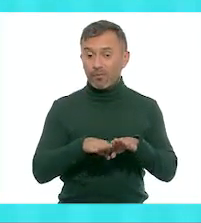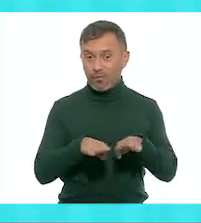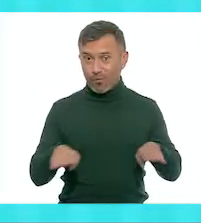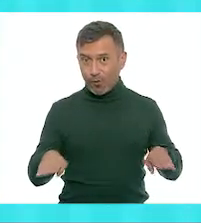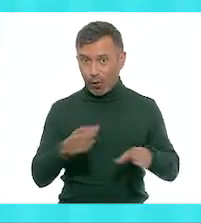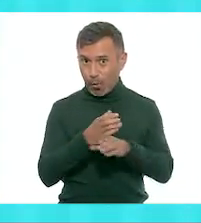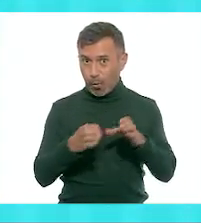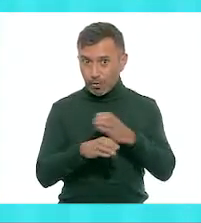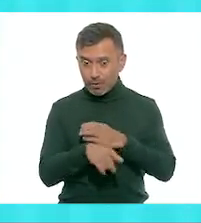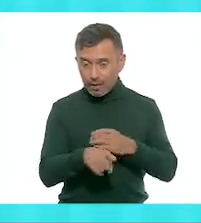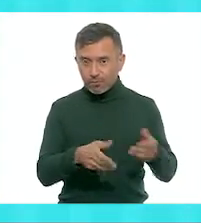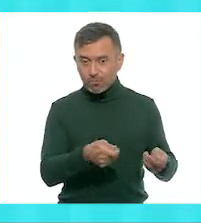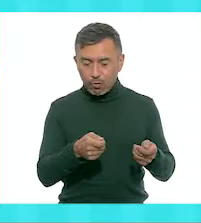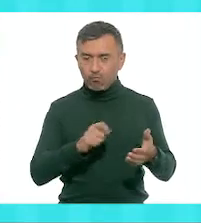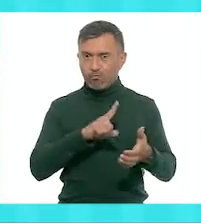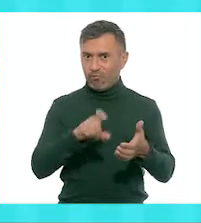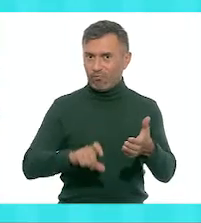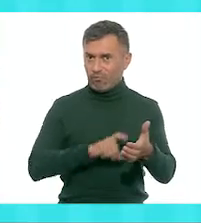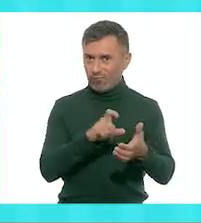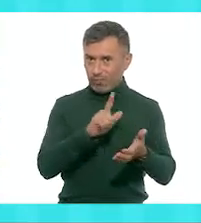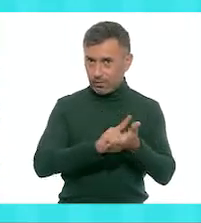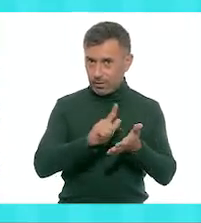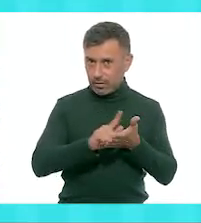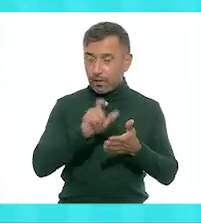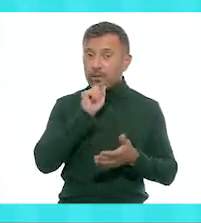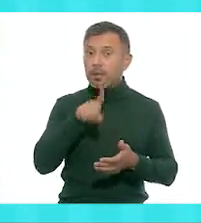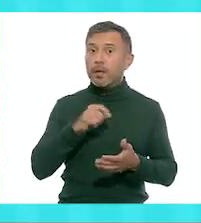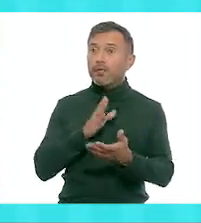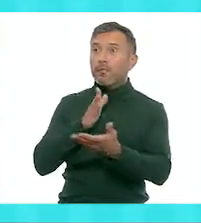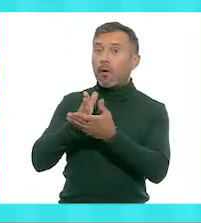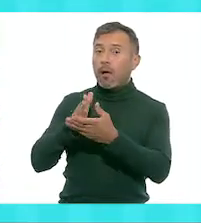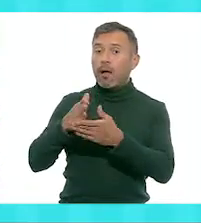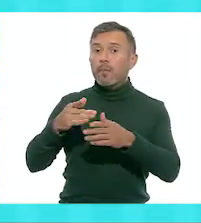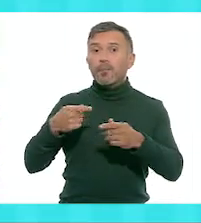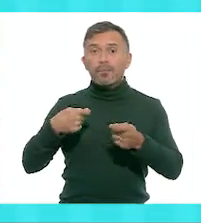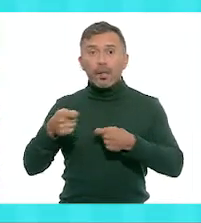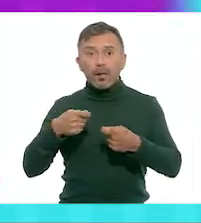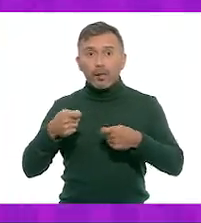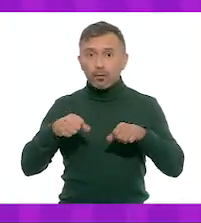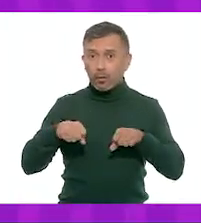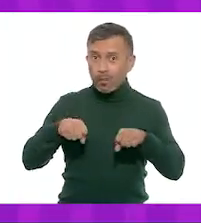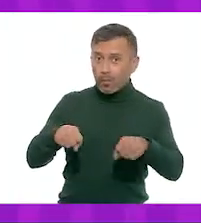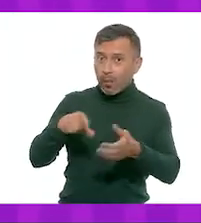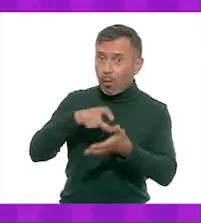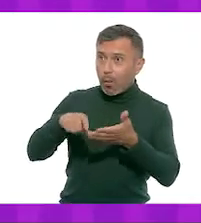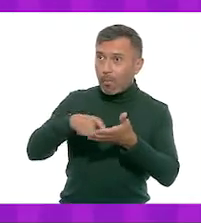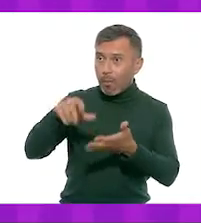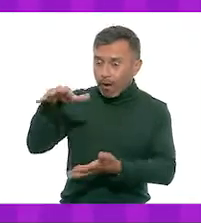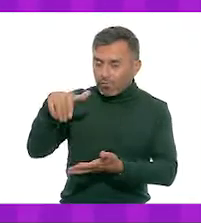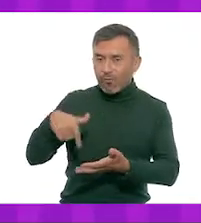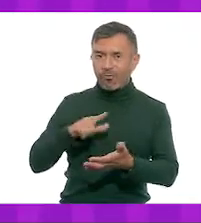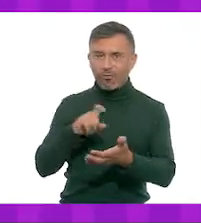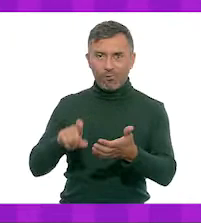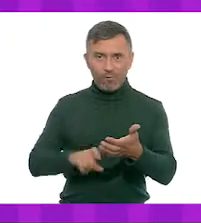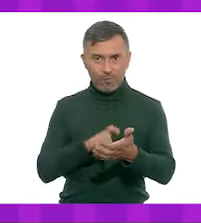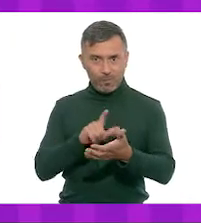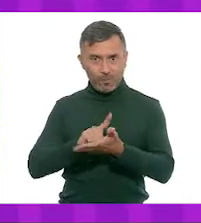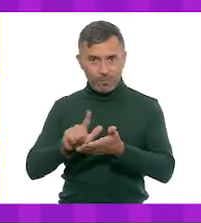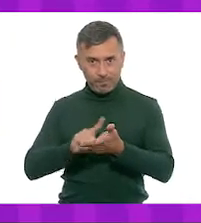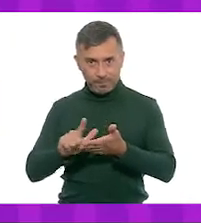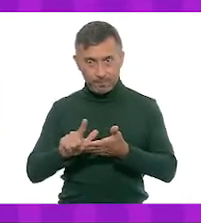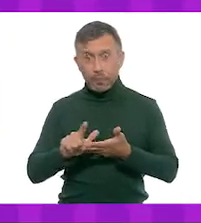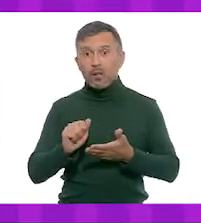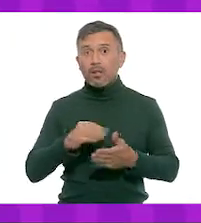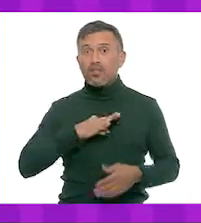más utilizas. También las cosas que compres en la tienda o en el supermercado. Sigamos luchando juntos contra este